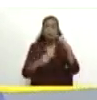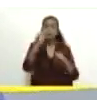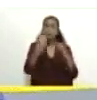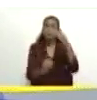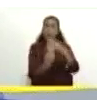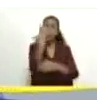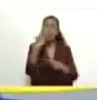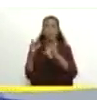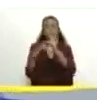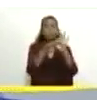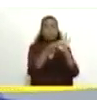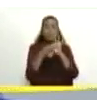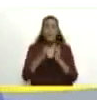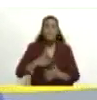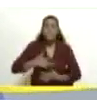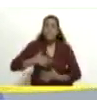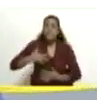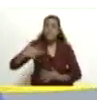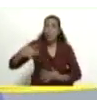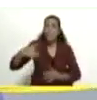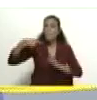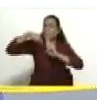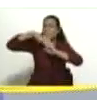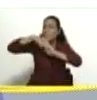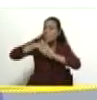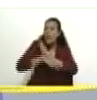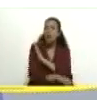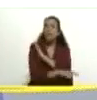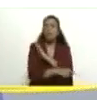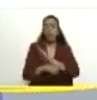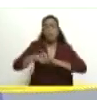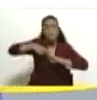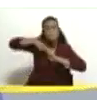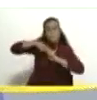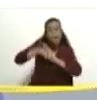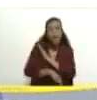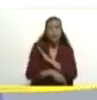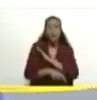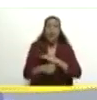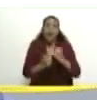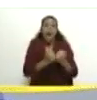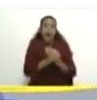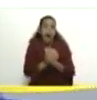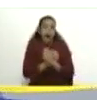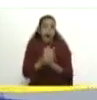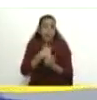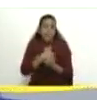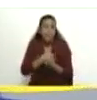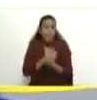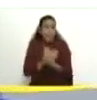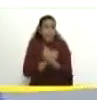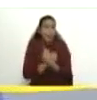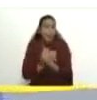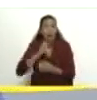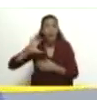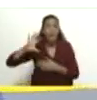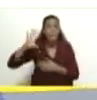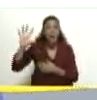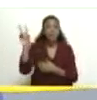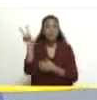unión espiritual más profunda en base al amor, el amor a la